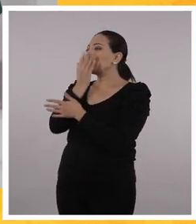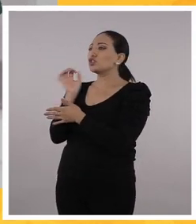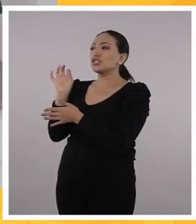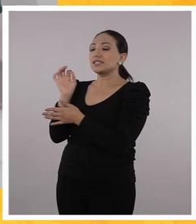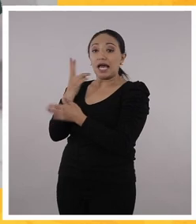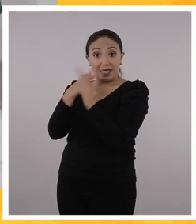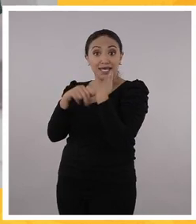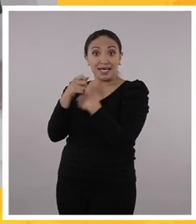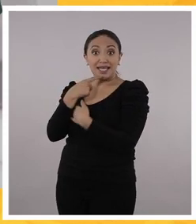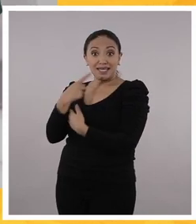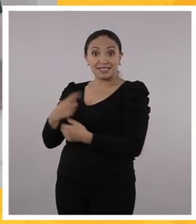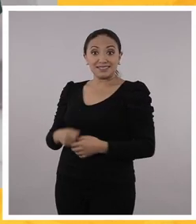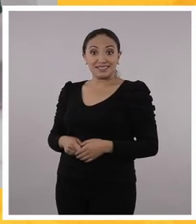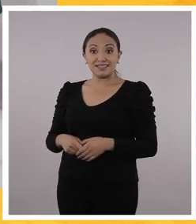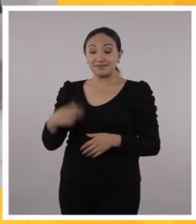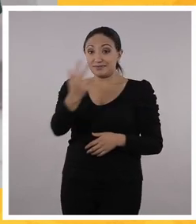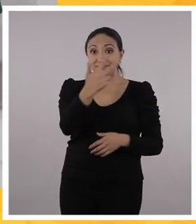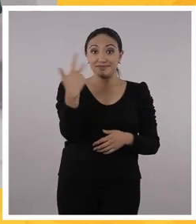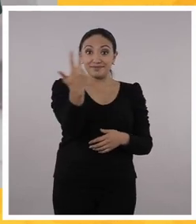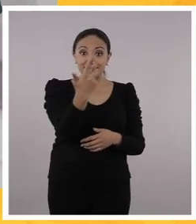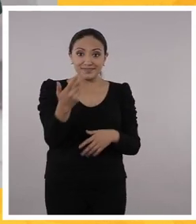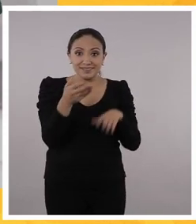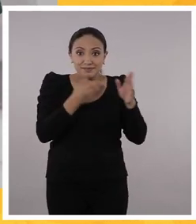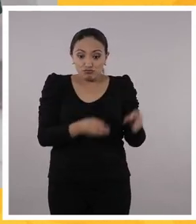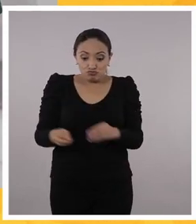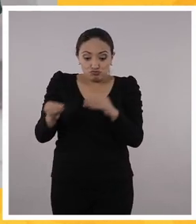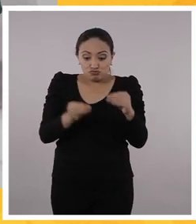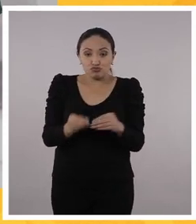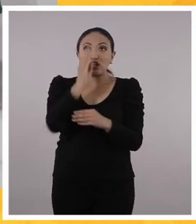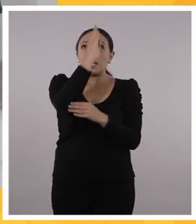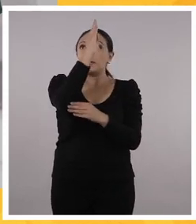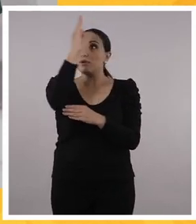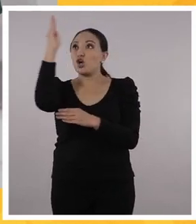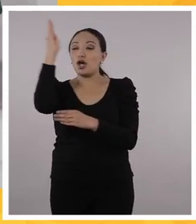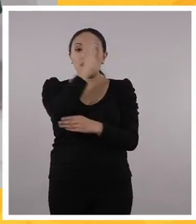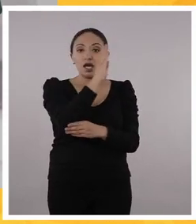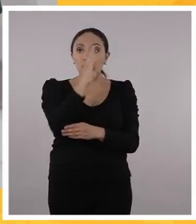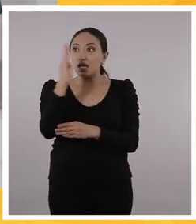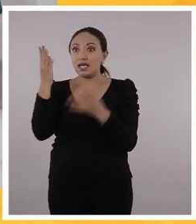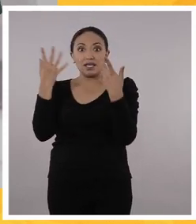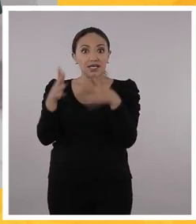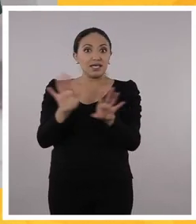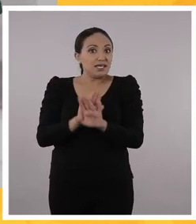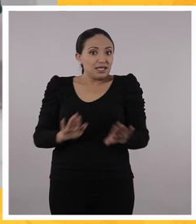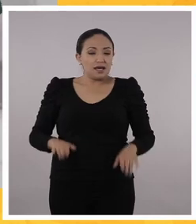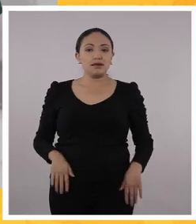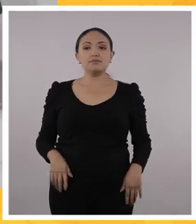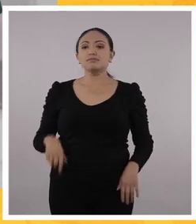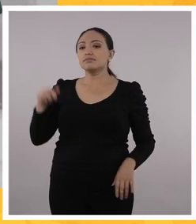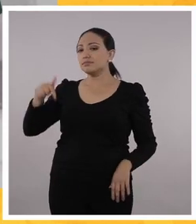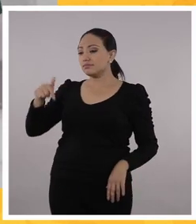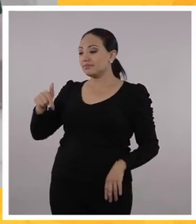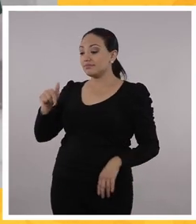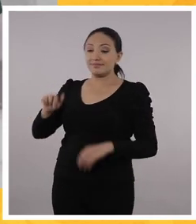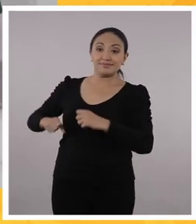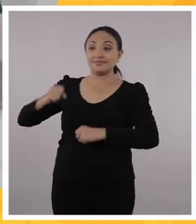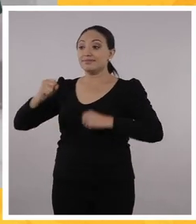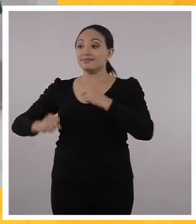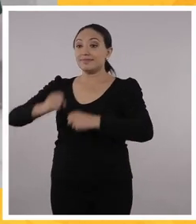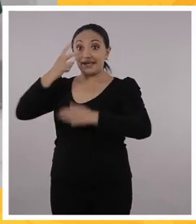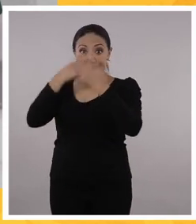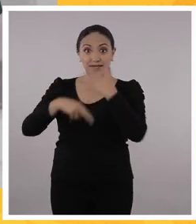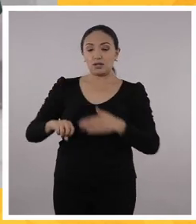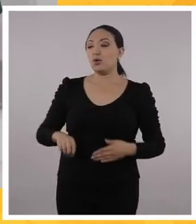Dijo Peche emocionada, y entre los tres ordenaron los libros de cuentos. Justo cuando terminaron, llegó Sayama para decirles que la